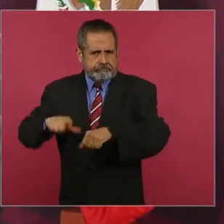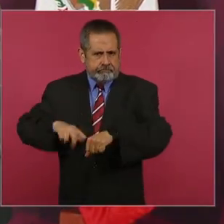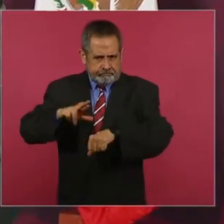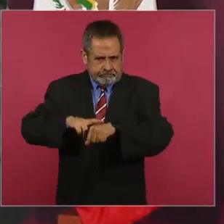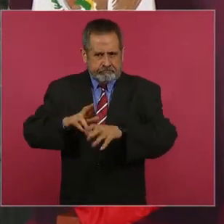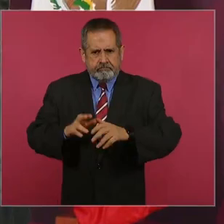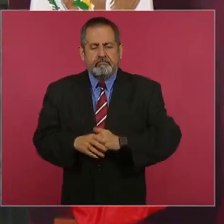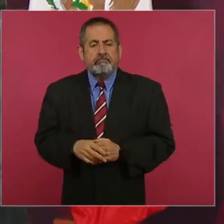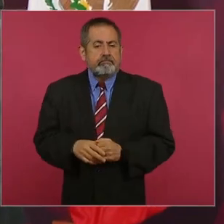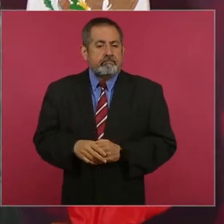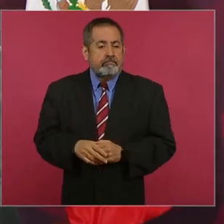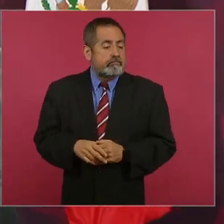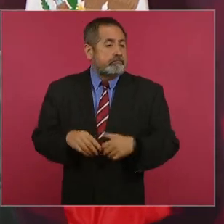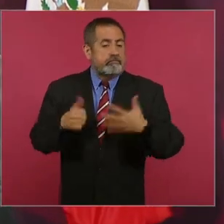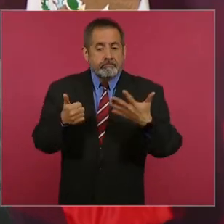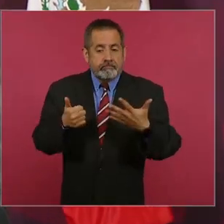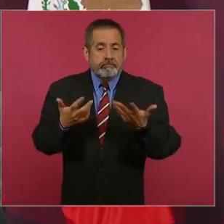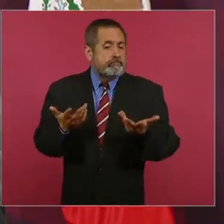ganó